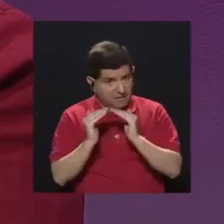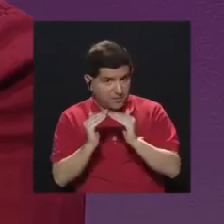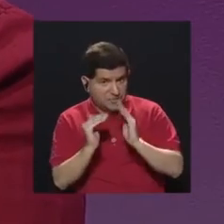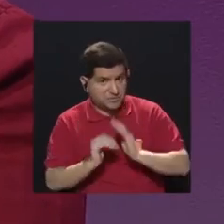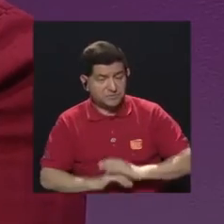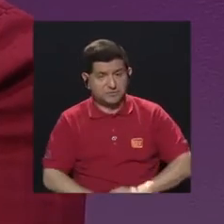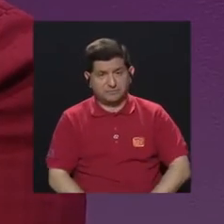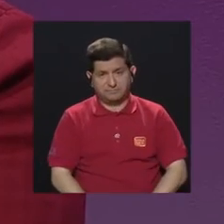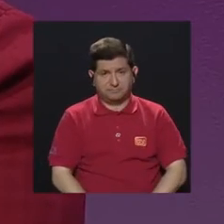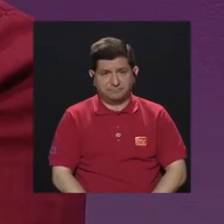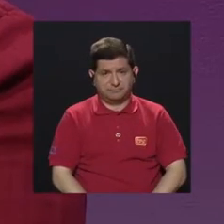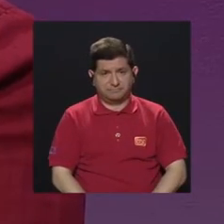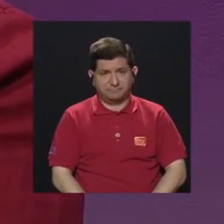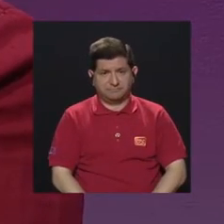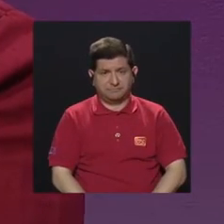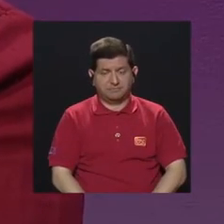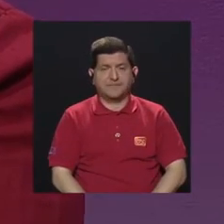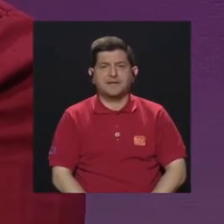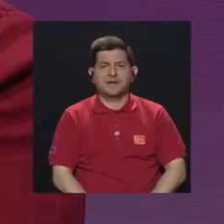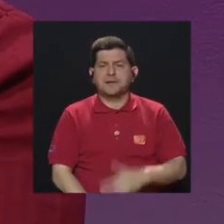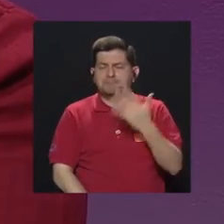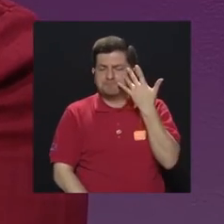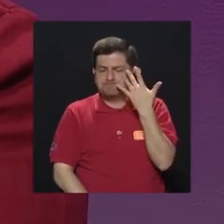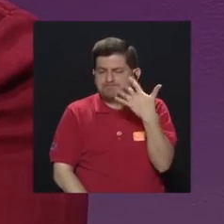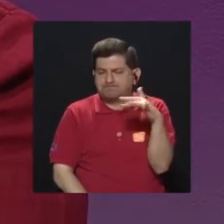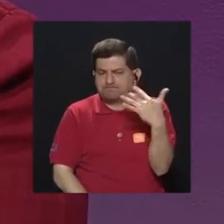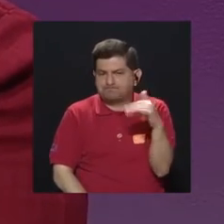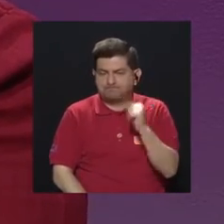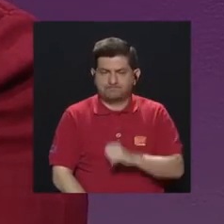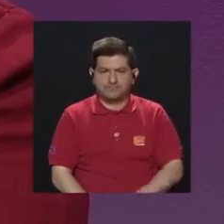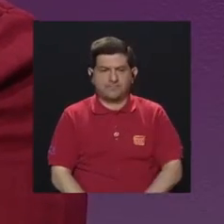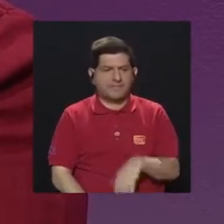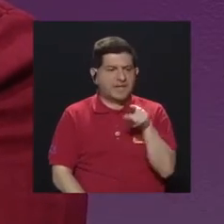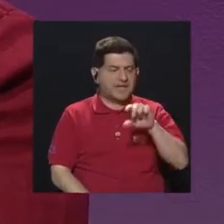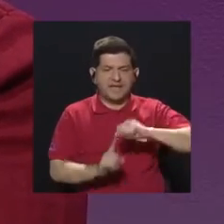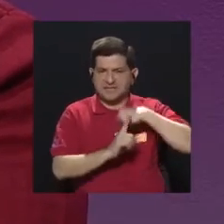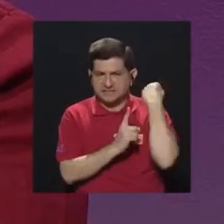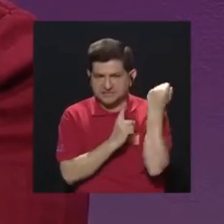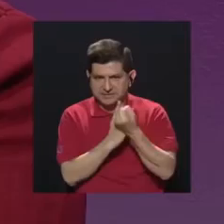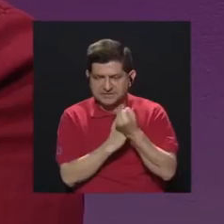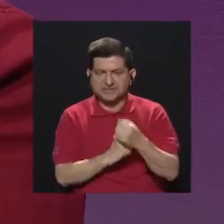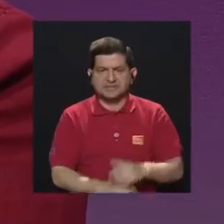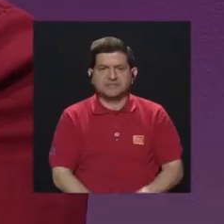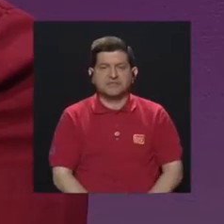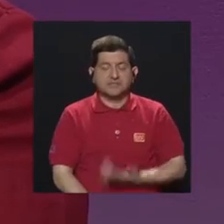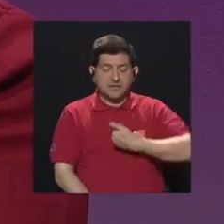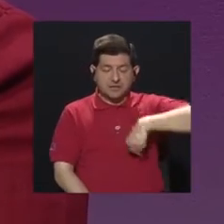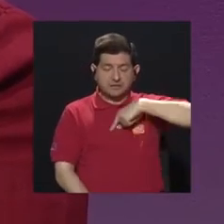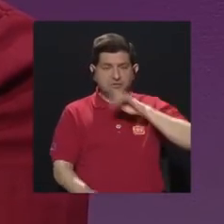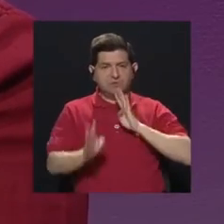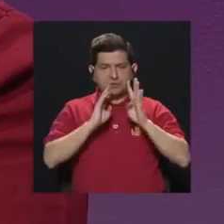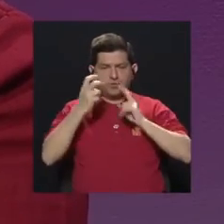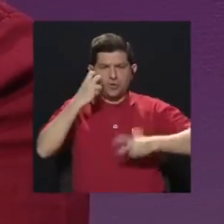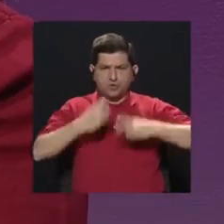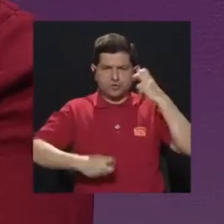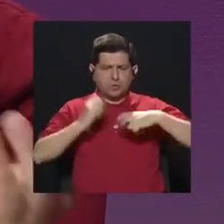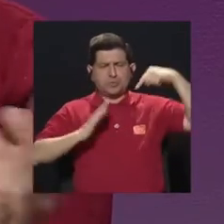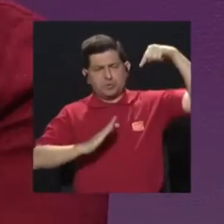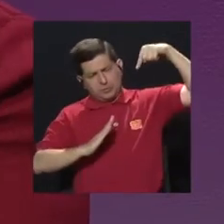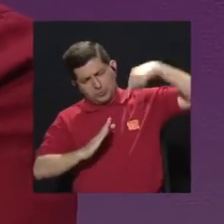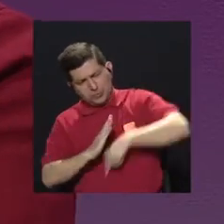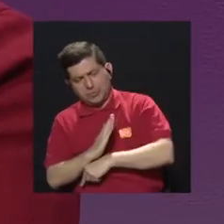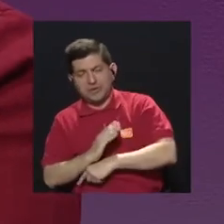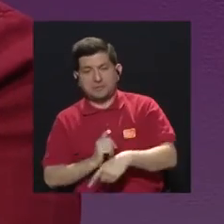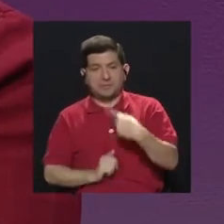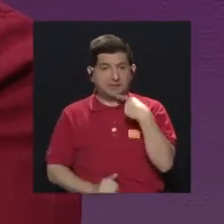entonces resulta que aparentemente eso hace que es realmente o sea estemos hablando de un problema muy serio porque